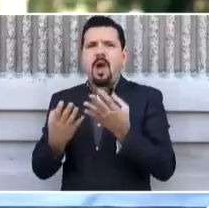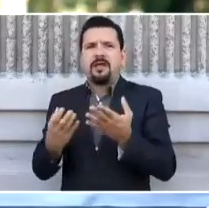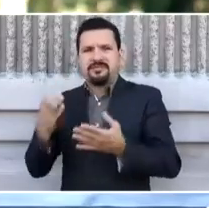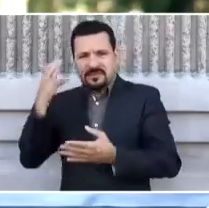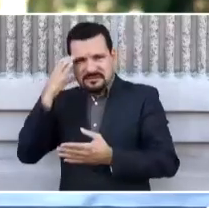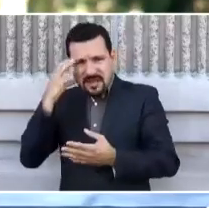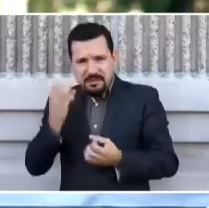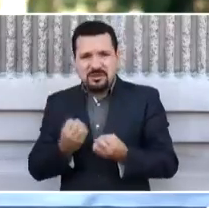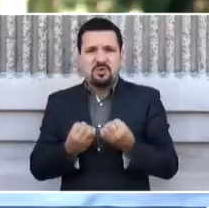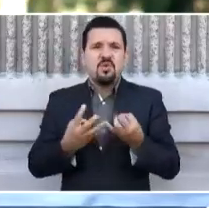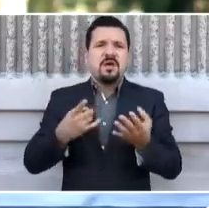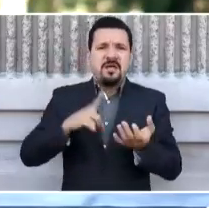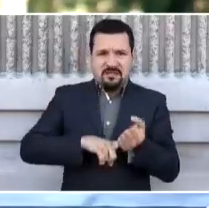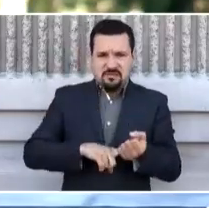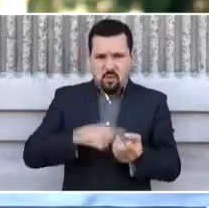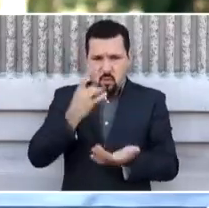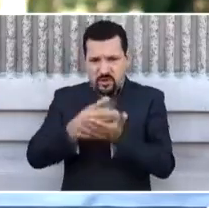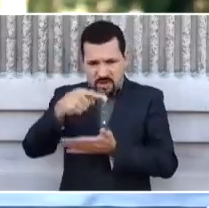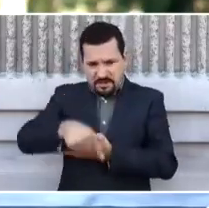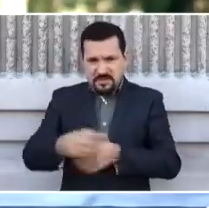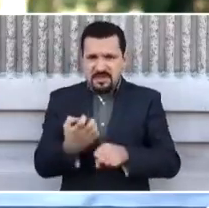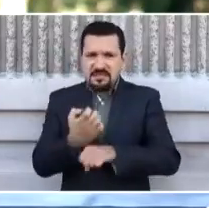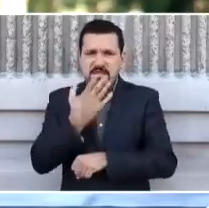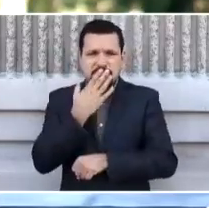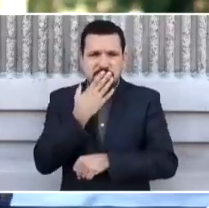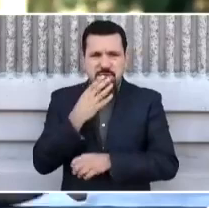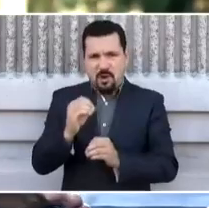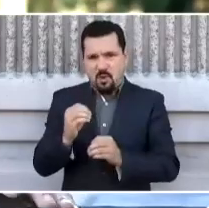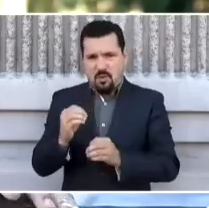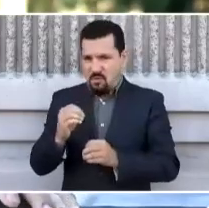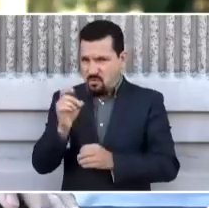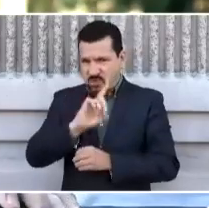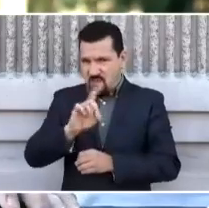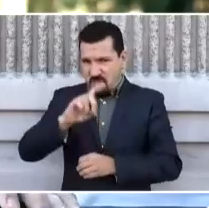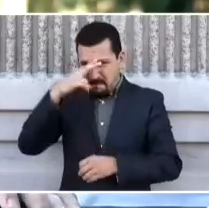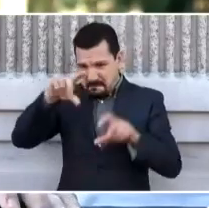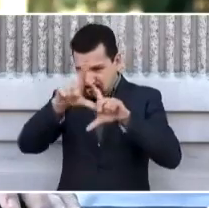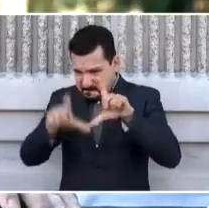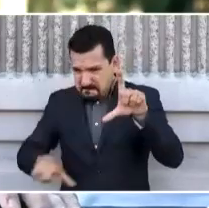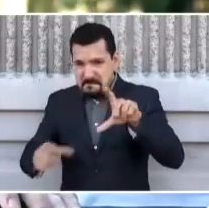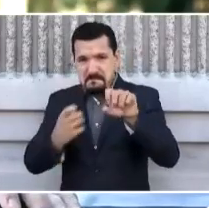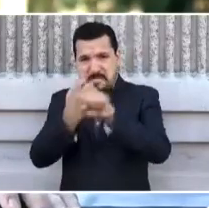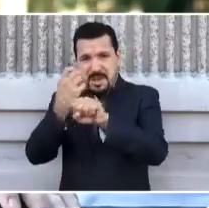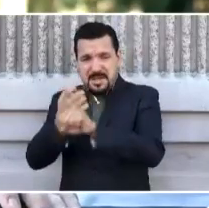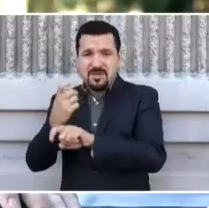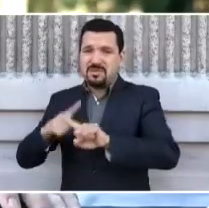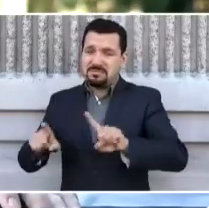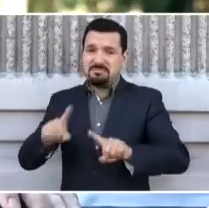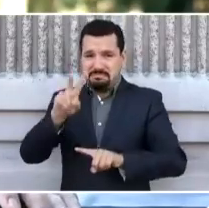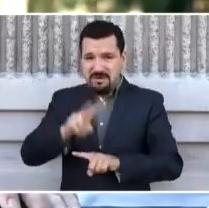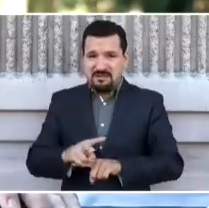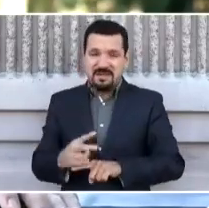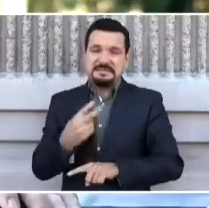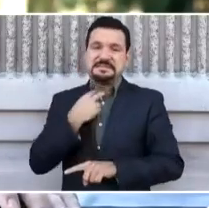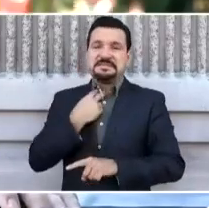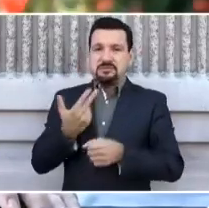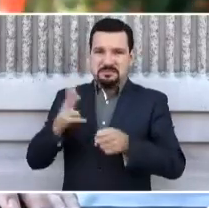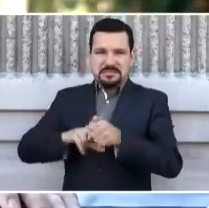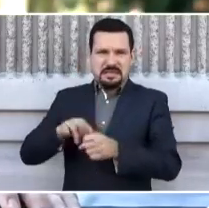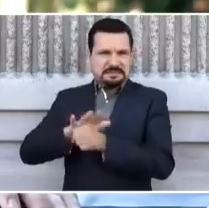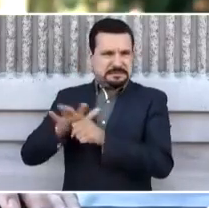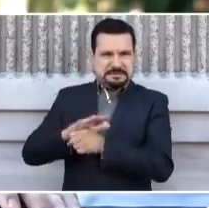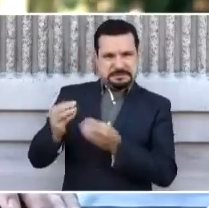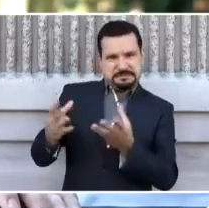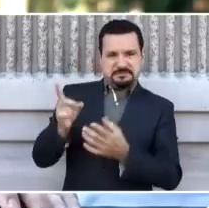no solamente en el estado de Sonora, sino en México, son limitadas. Sin embargo, en el estado nos hemos preparado lo